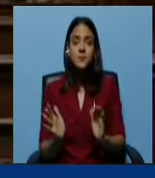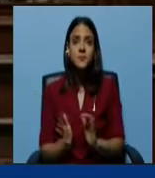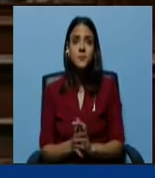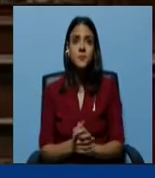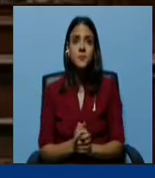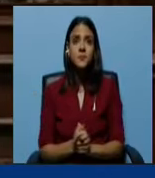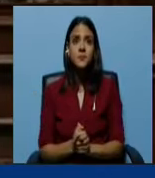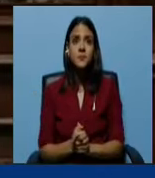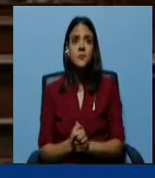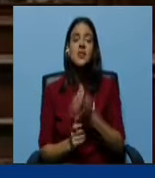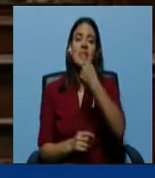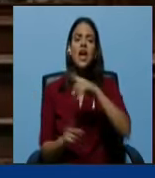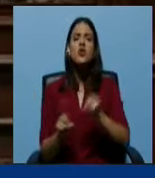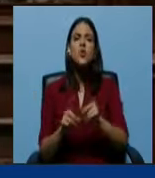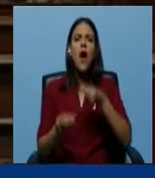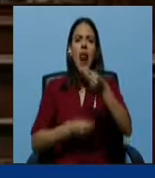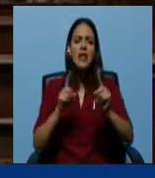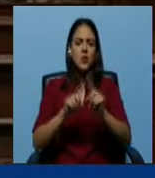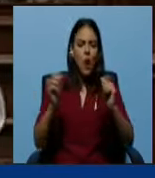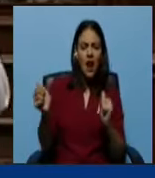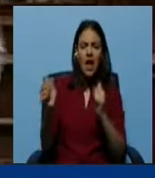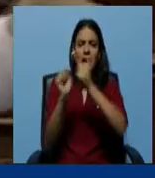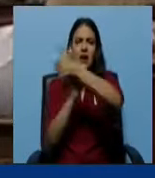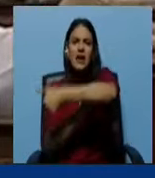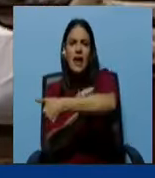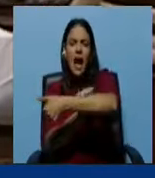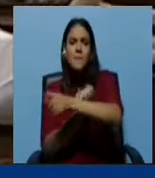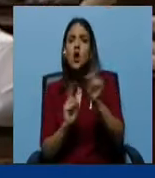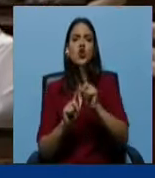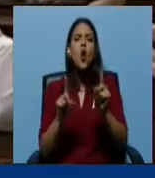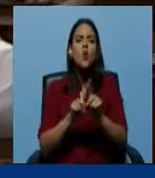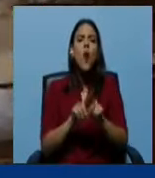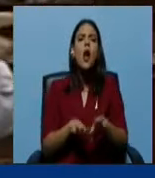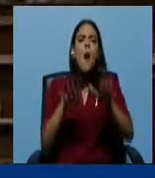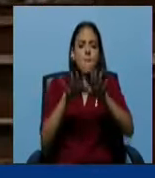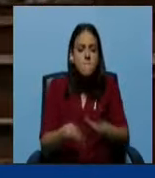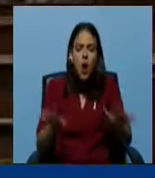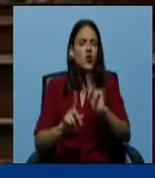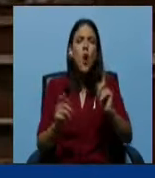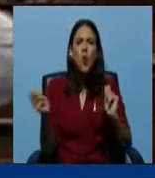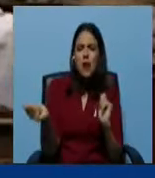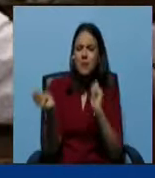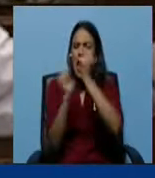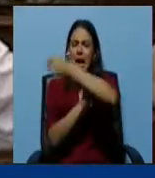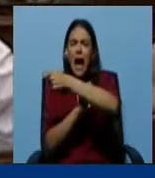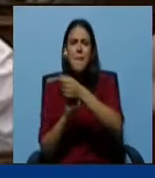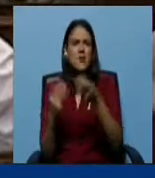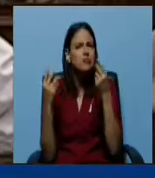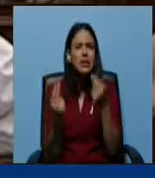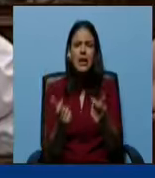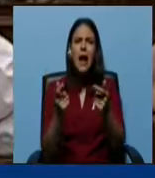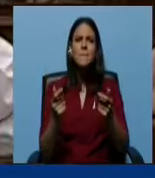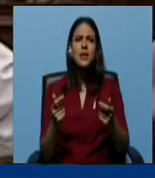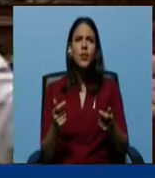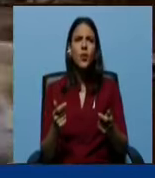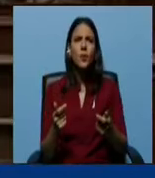y se pasó de manera abrupta, no evolutiva, pudiéramos llamarlo, de manera abrupta,